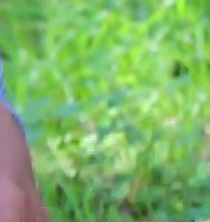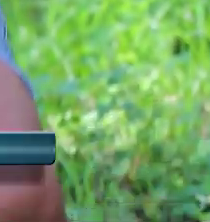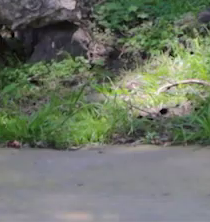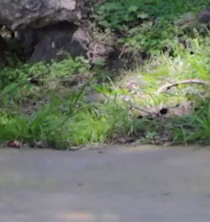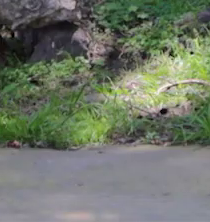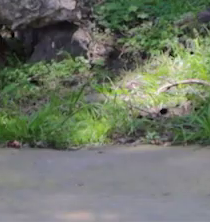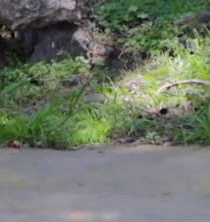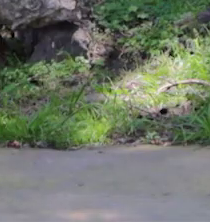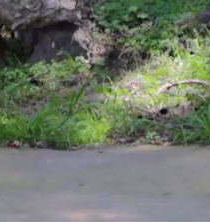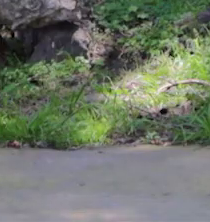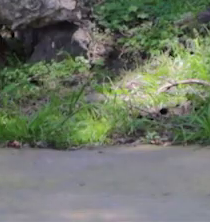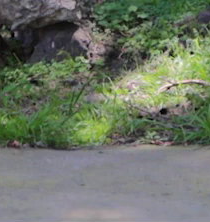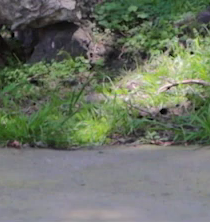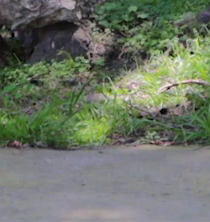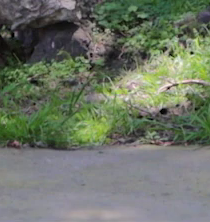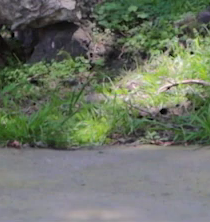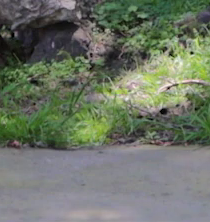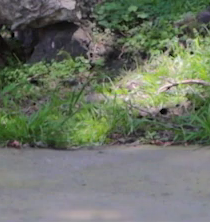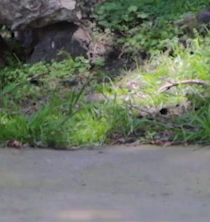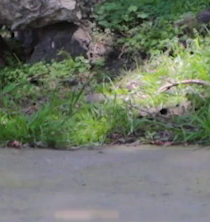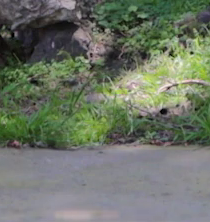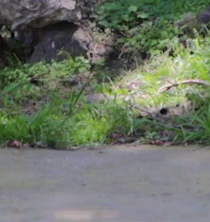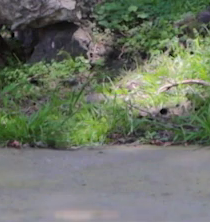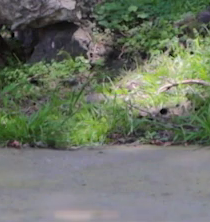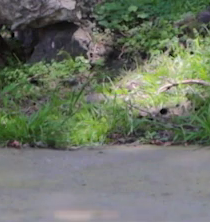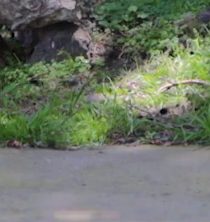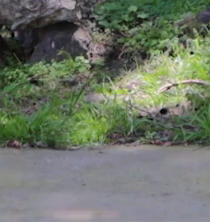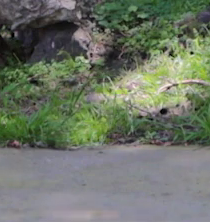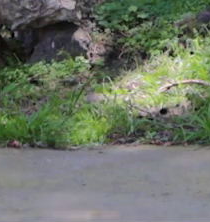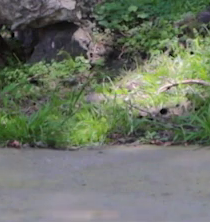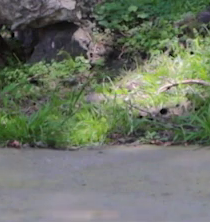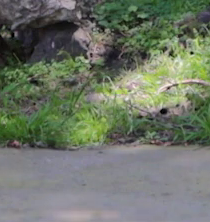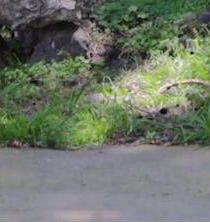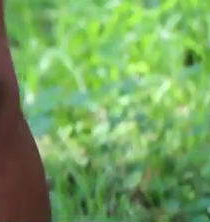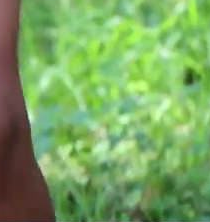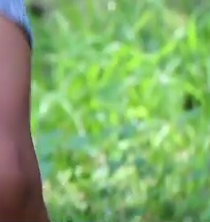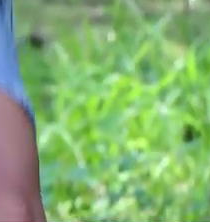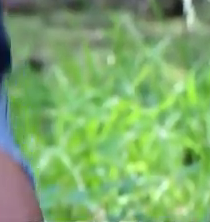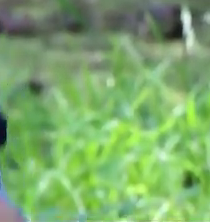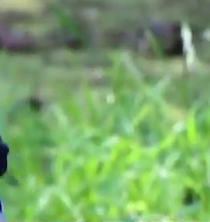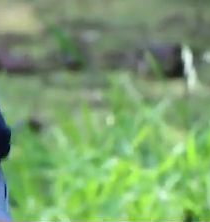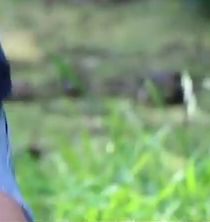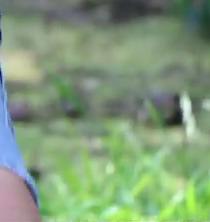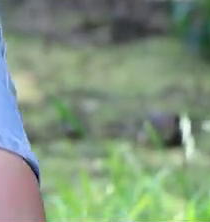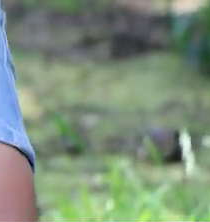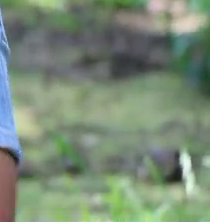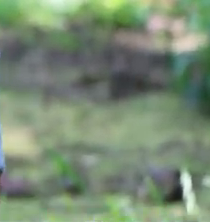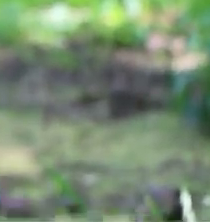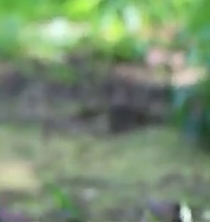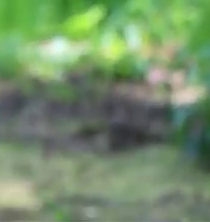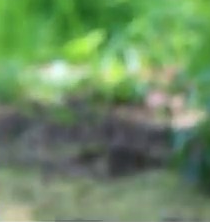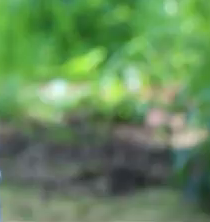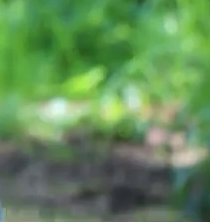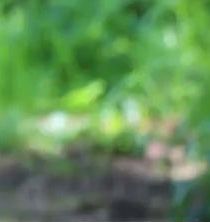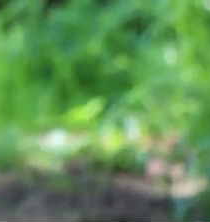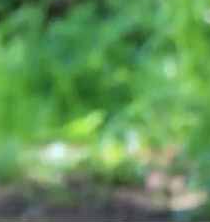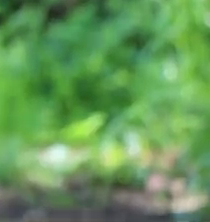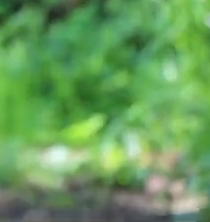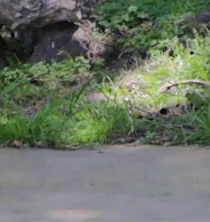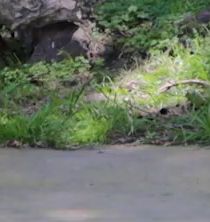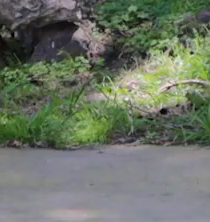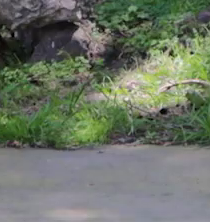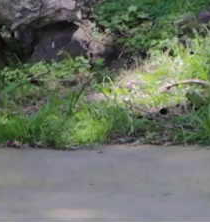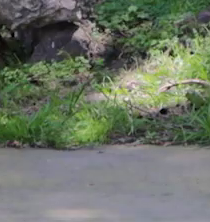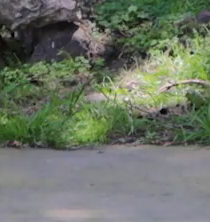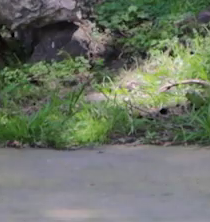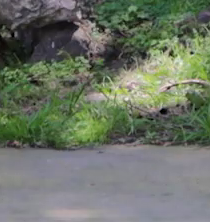Bien, otra más. Bien trabajado, respira. Bien, una más.